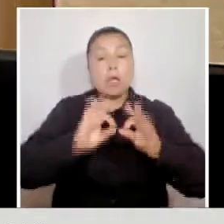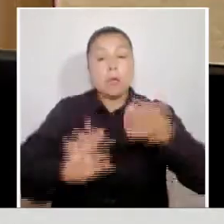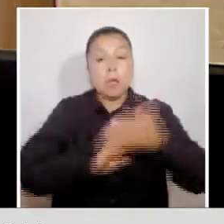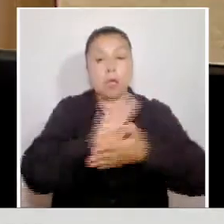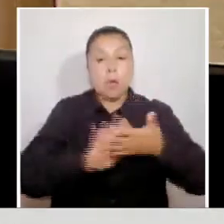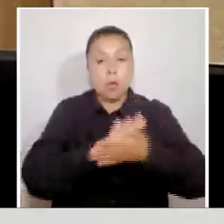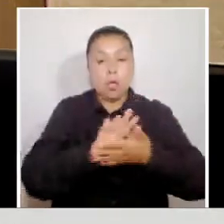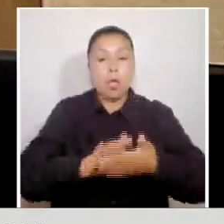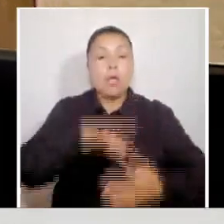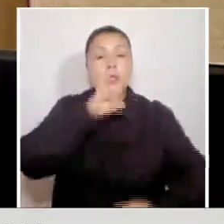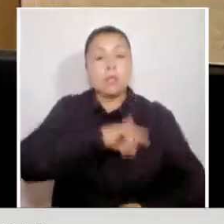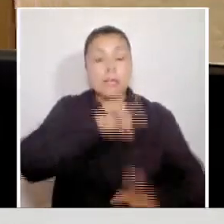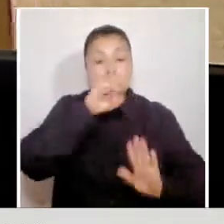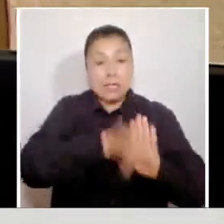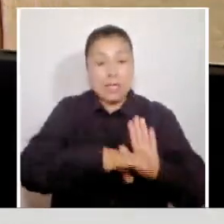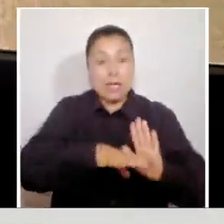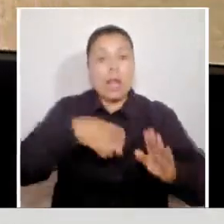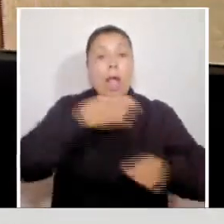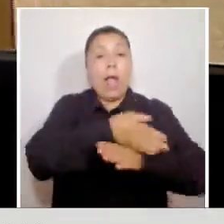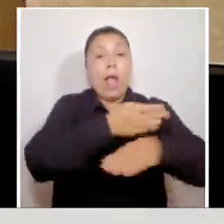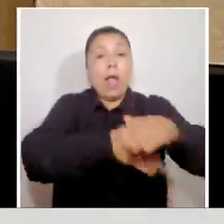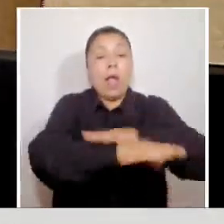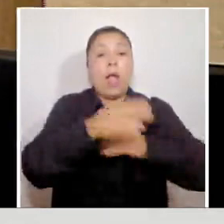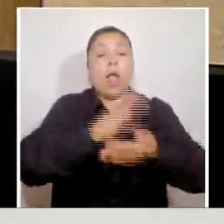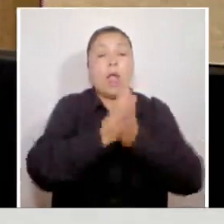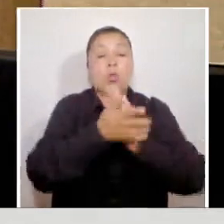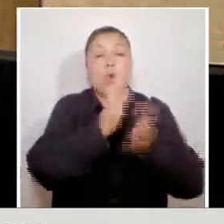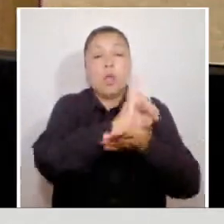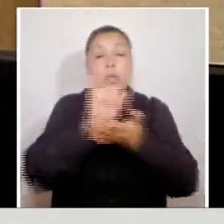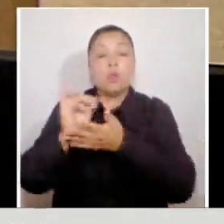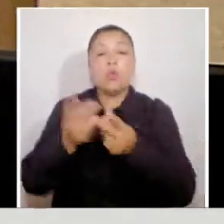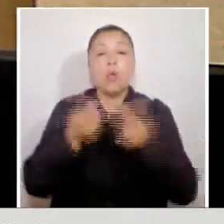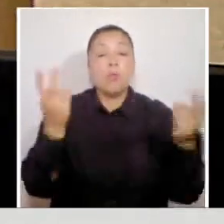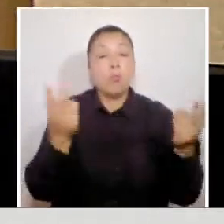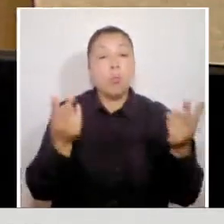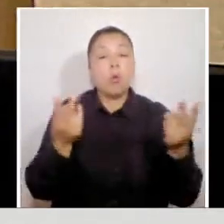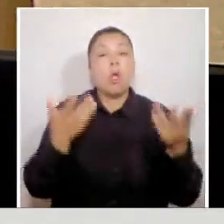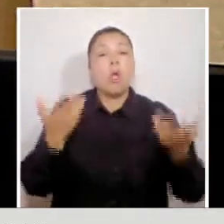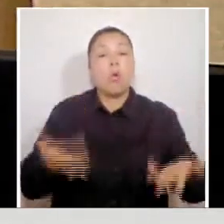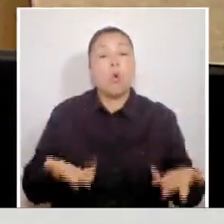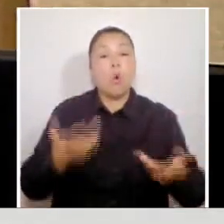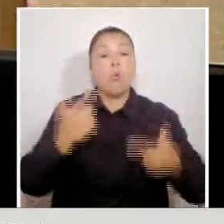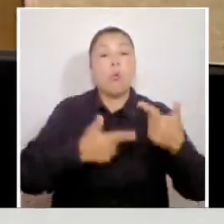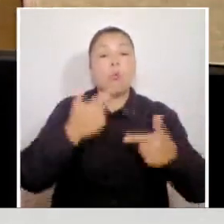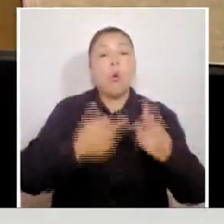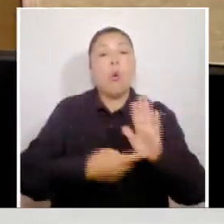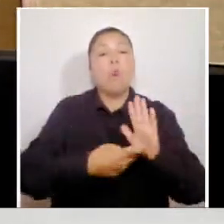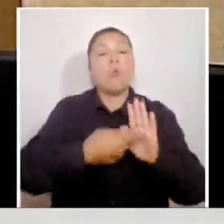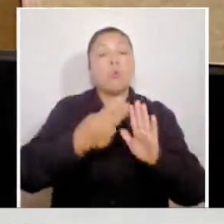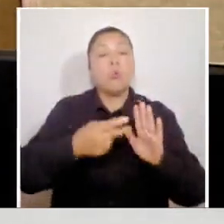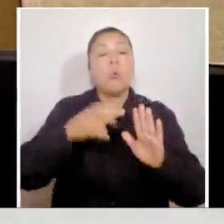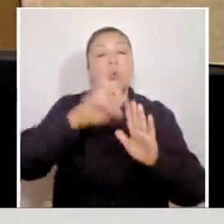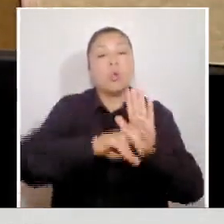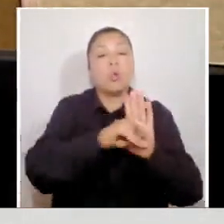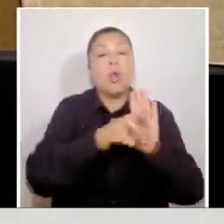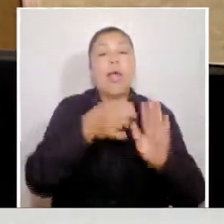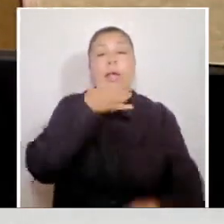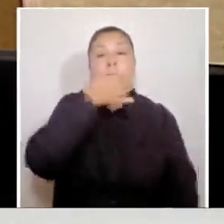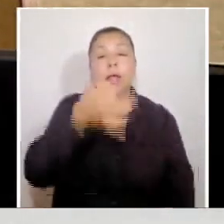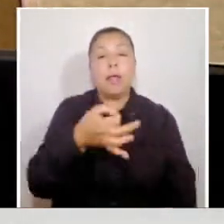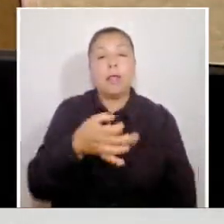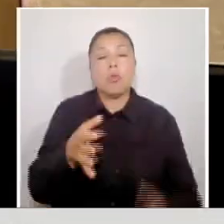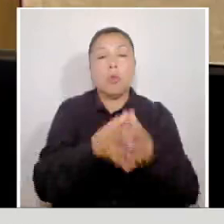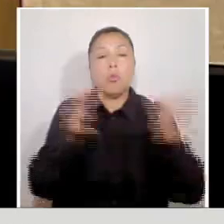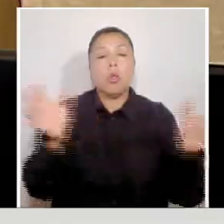chilena transversalmente en todas las instituciones públicas como parte de las políticas de este proyecto de ley he dicho muchas gracias señor